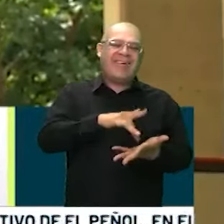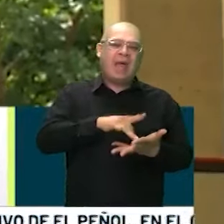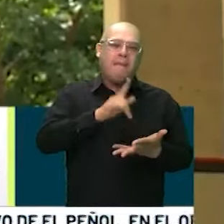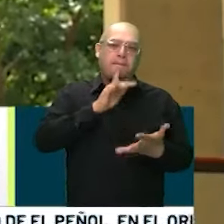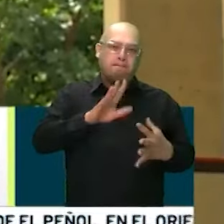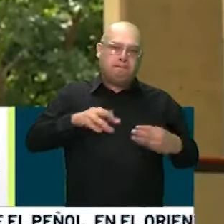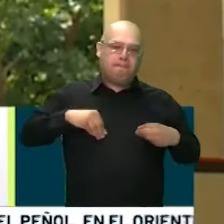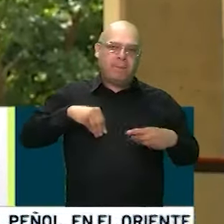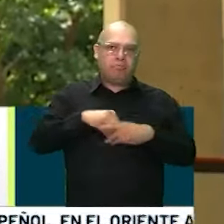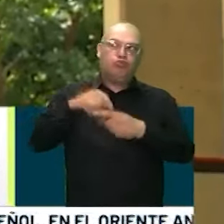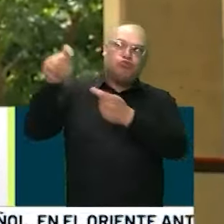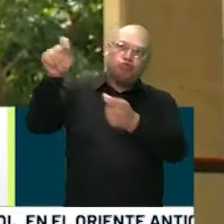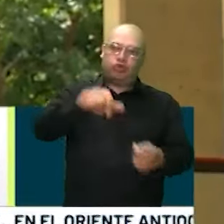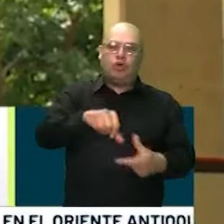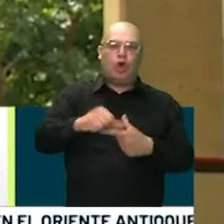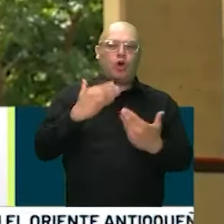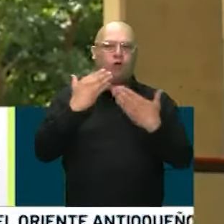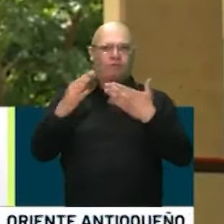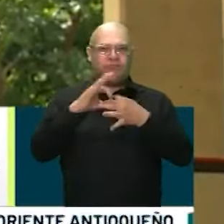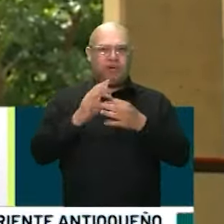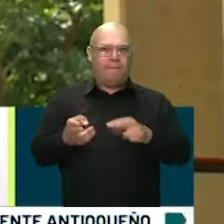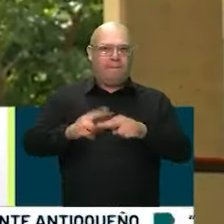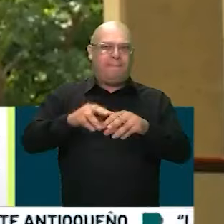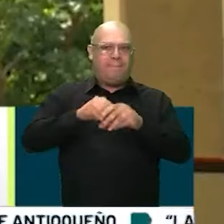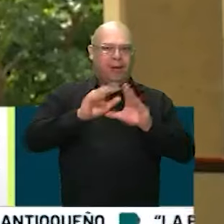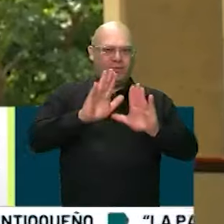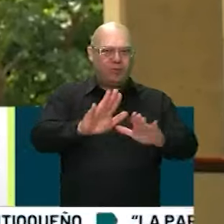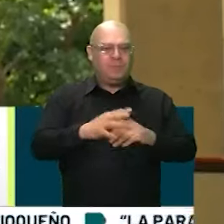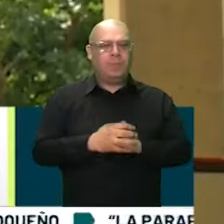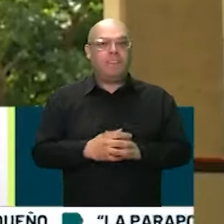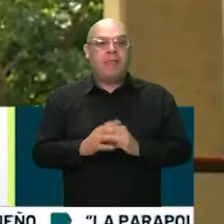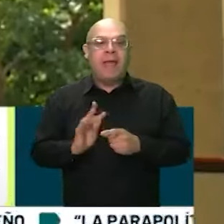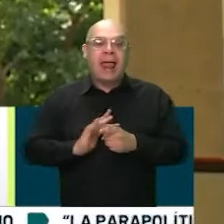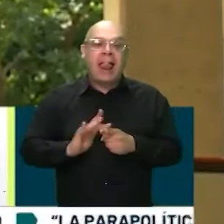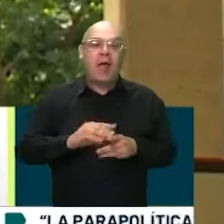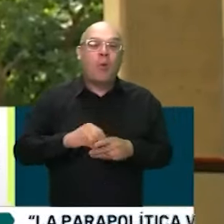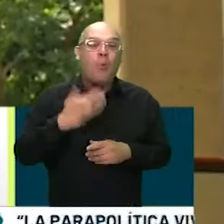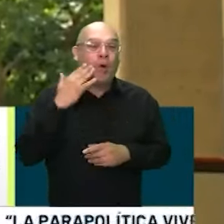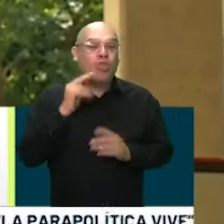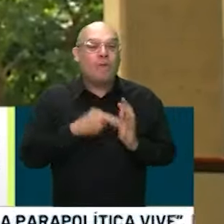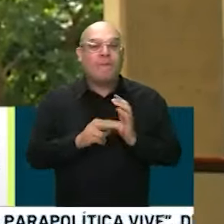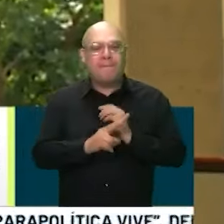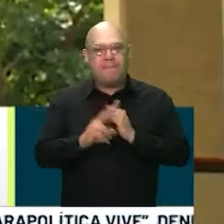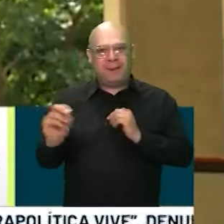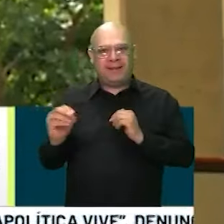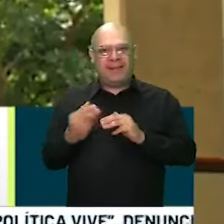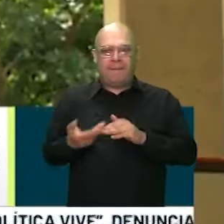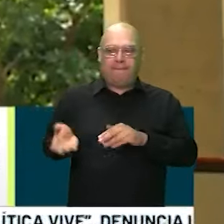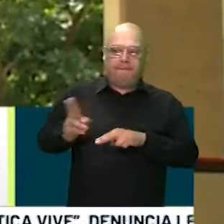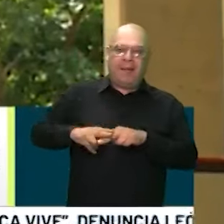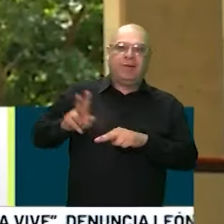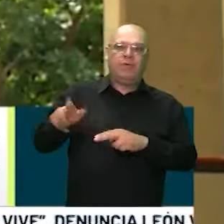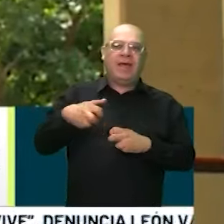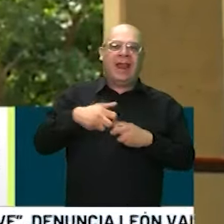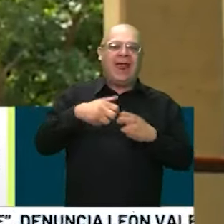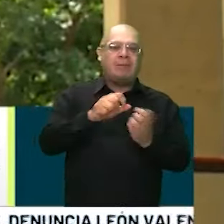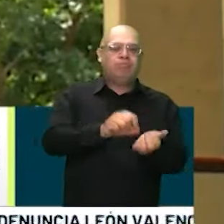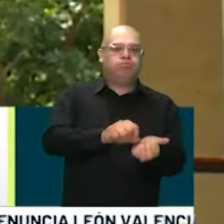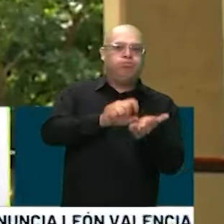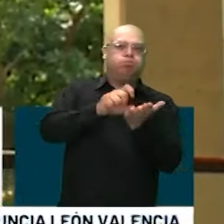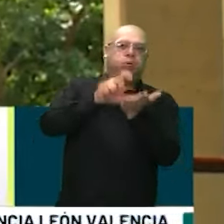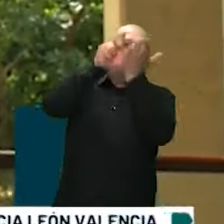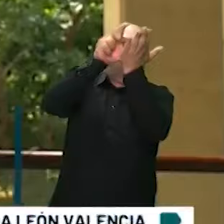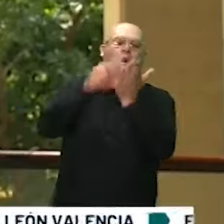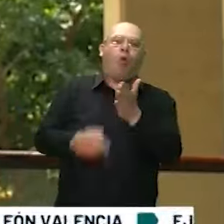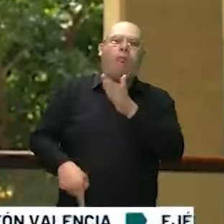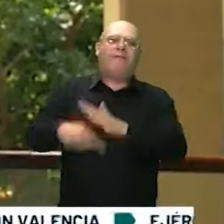por confiabilidad. Recordemos que fue un mecanismo aplicado en 2020 para que el aumento del precio de la energía no se aplicara de inmediato, sino